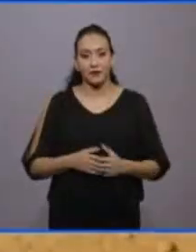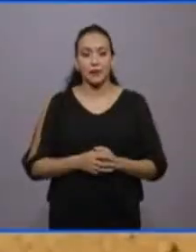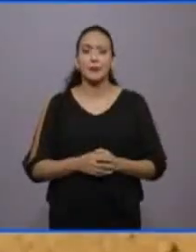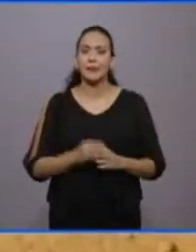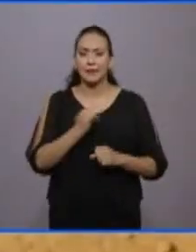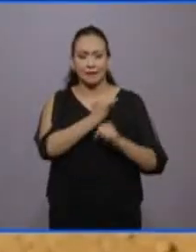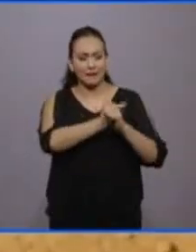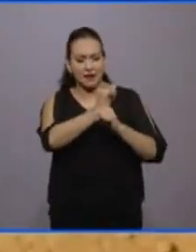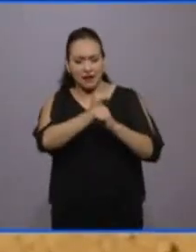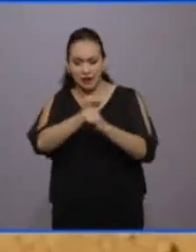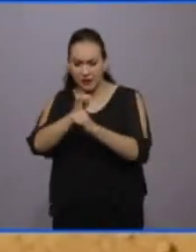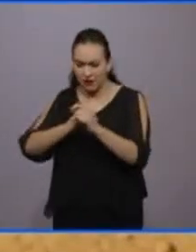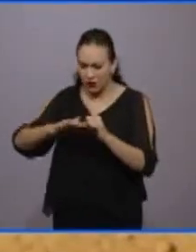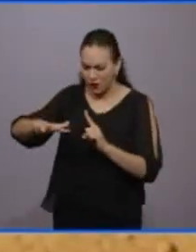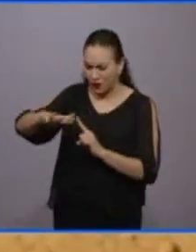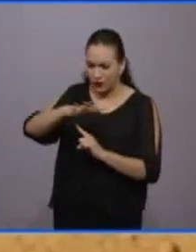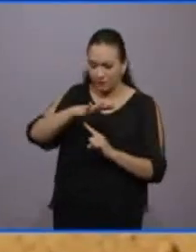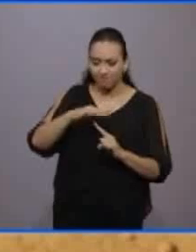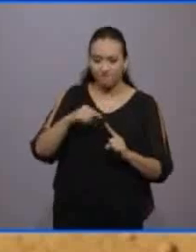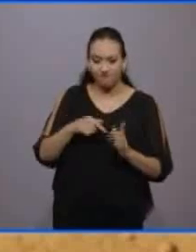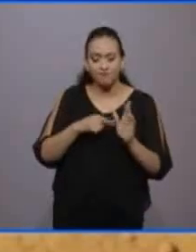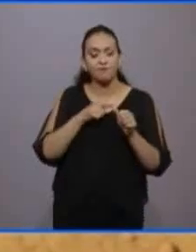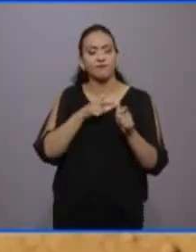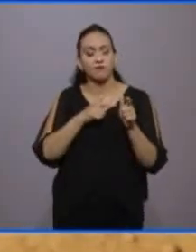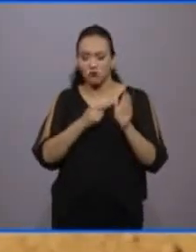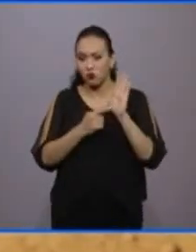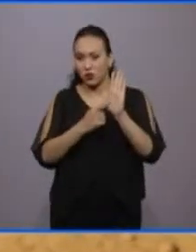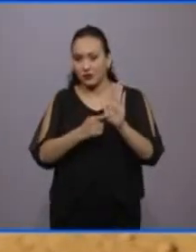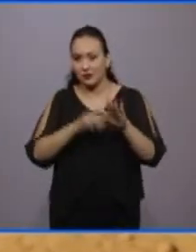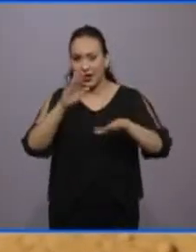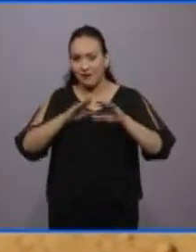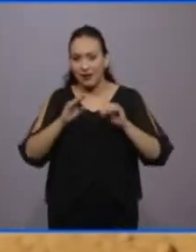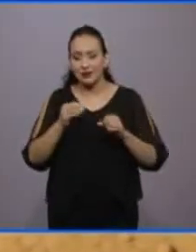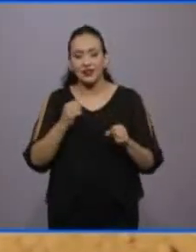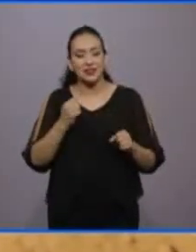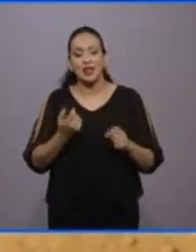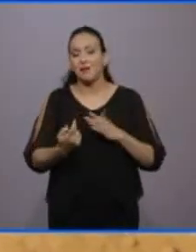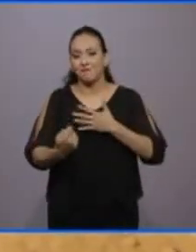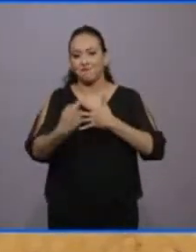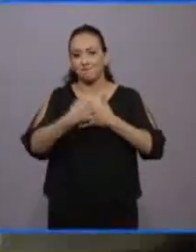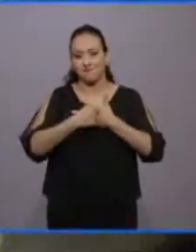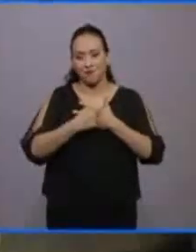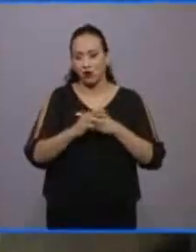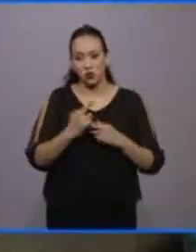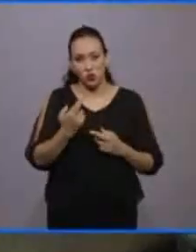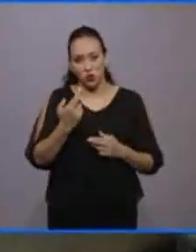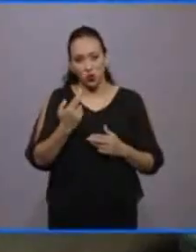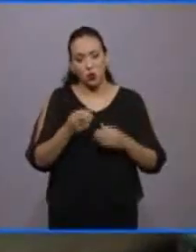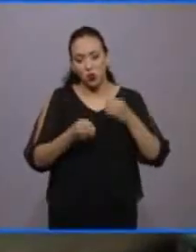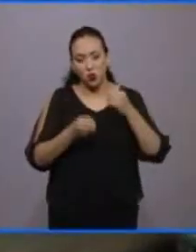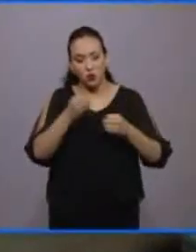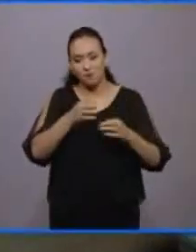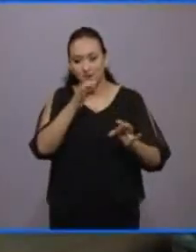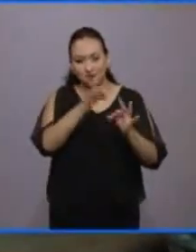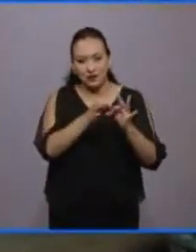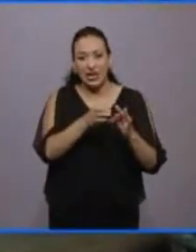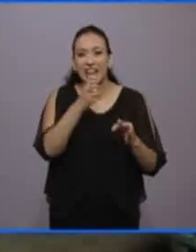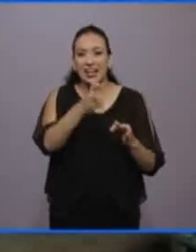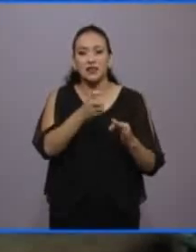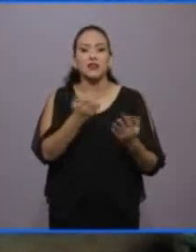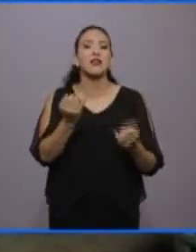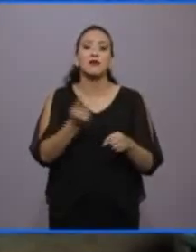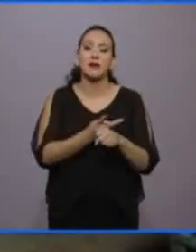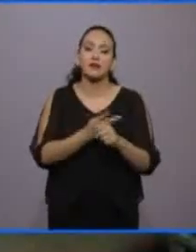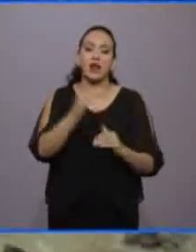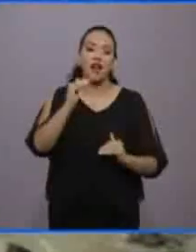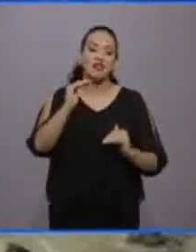análisis crítico, expone cómo la falta de perspectivas interseccionales en la formación jurídica perpetúa estructuras de opresión